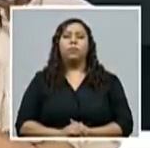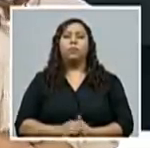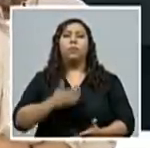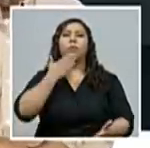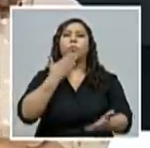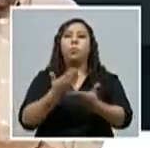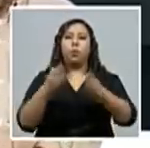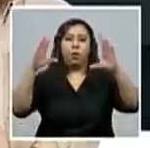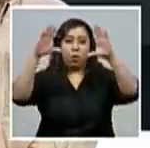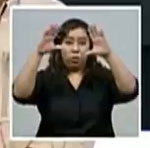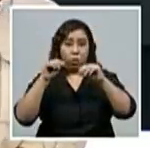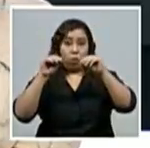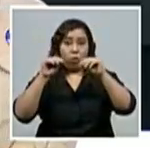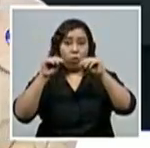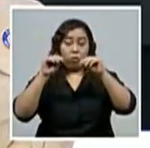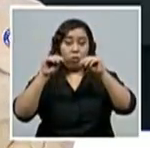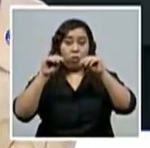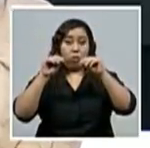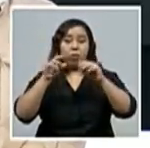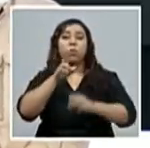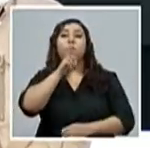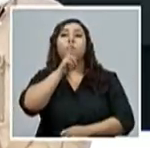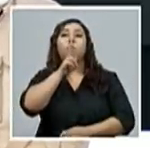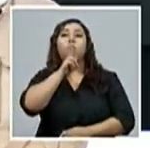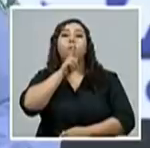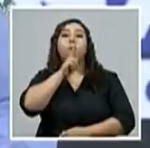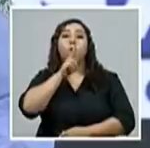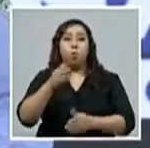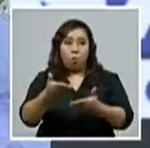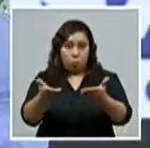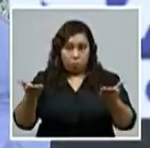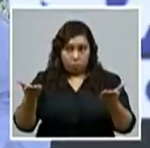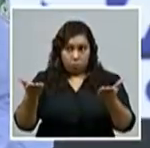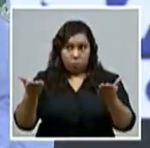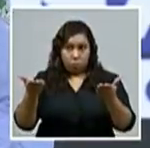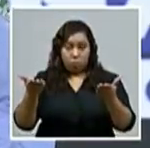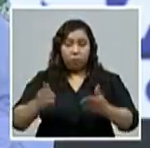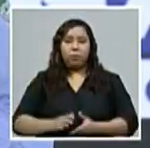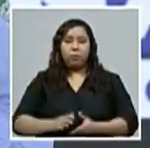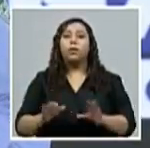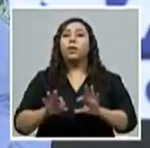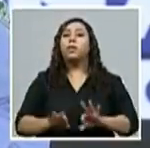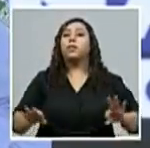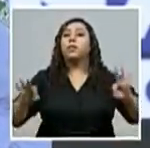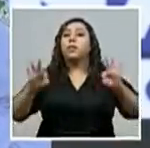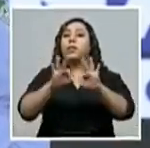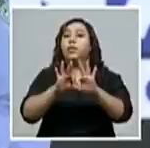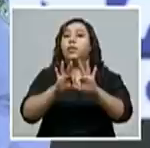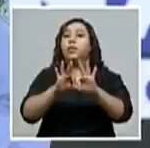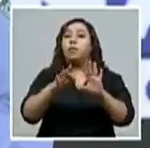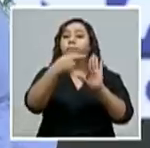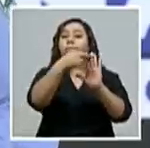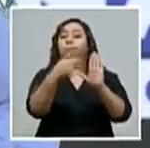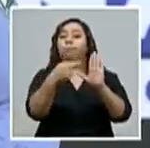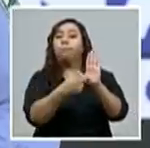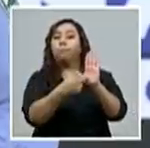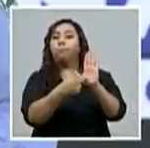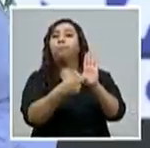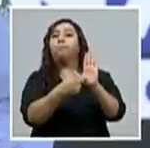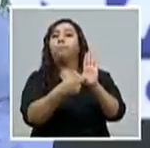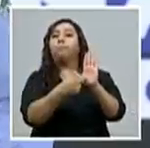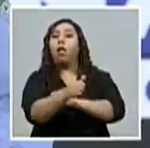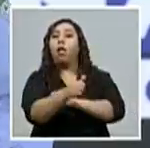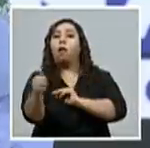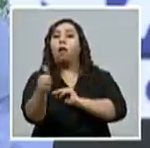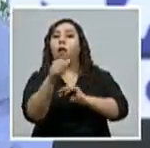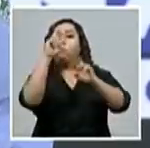Muy buenas noches de nuevo, pueblo hondureño. Es importante acatar todas las medidas de circulación. Por ello, la Secretaría de